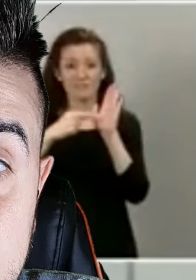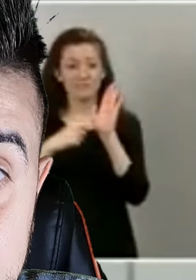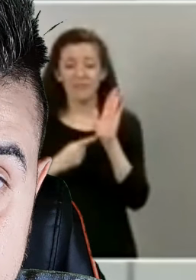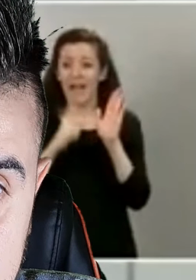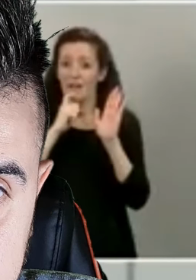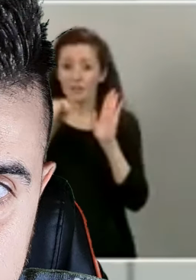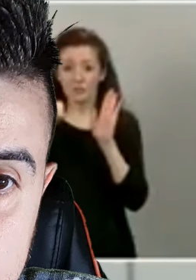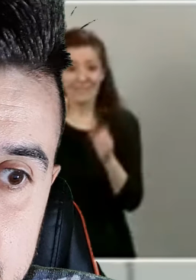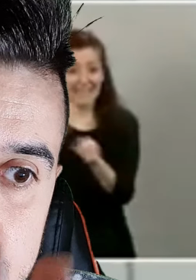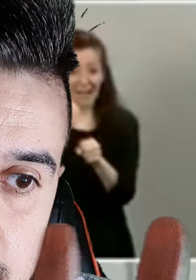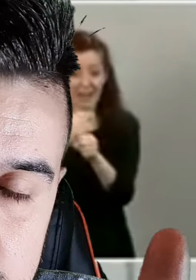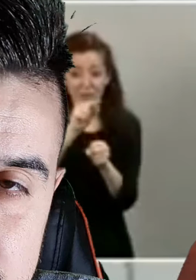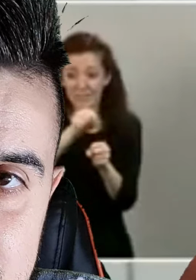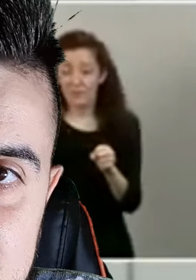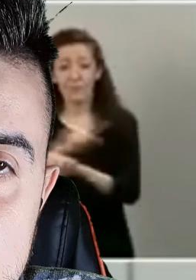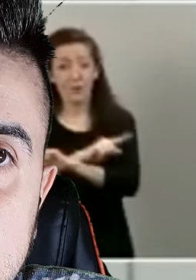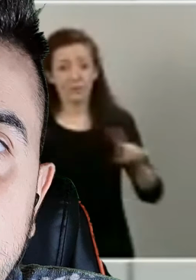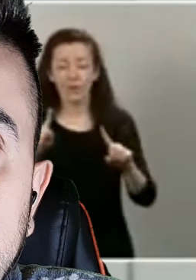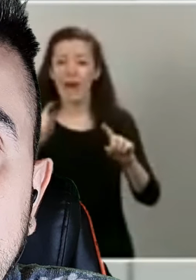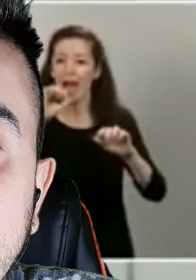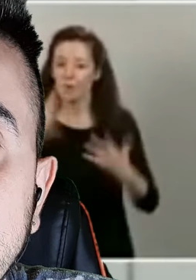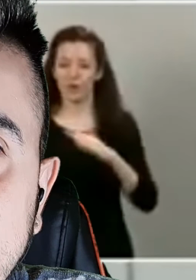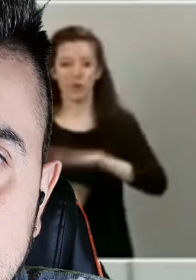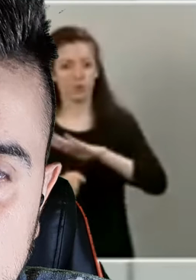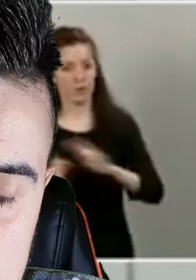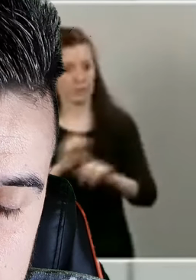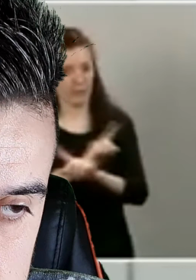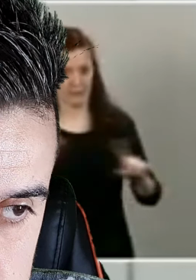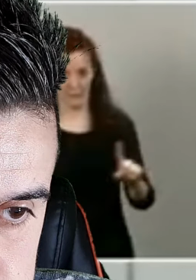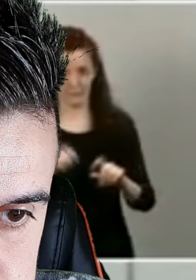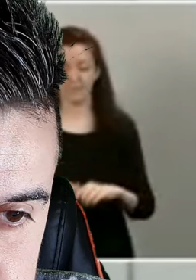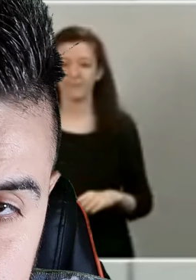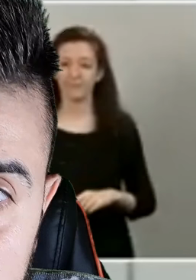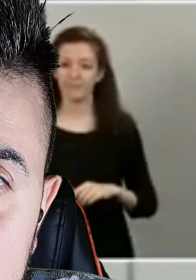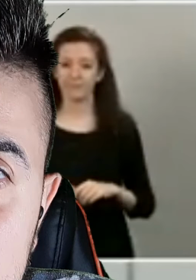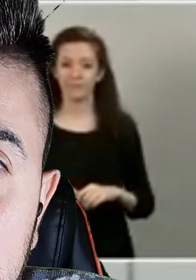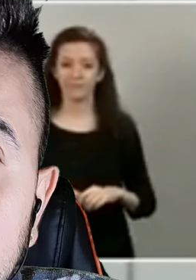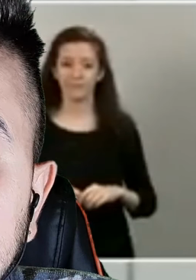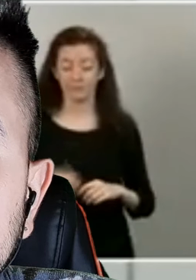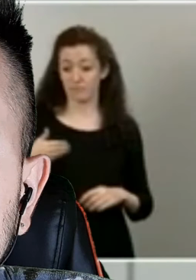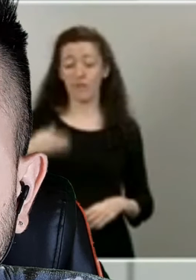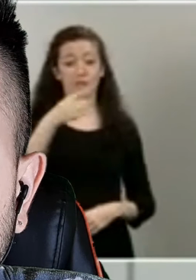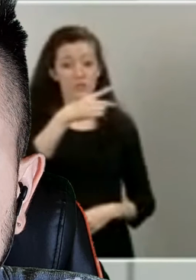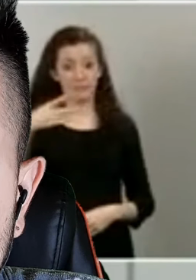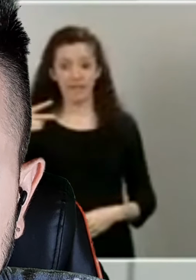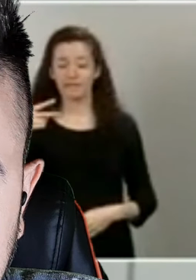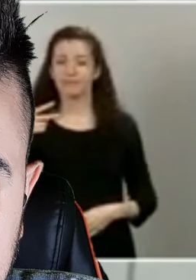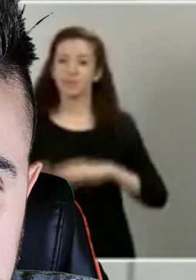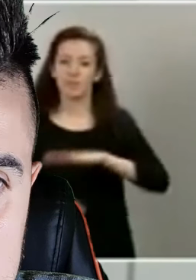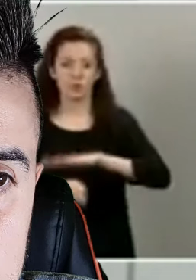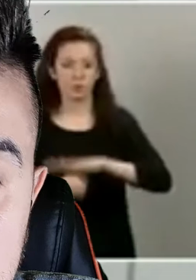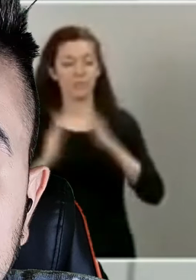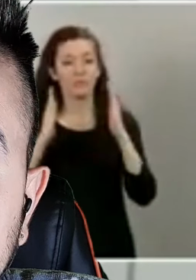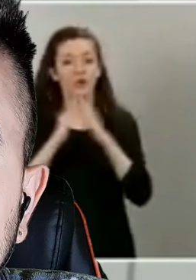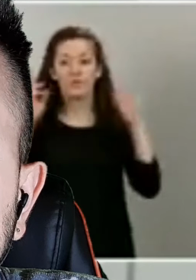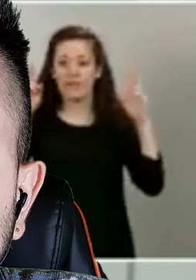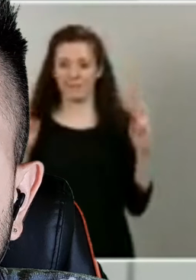sean cifras reales que si yo estoy pagando un alquiler de 600 euros es que estoy pagando una hipoteca de 600 euros